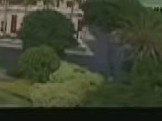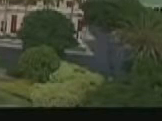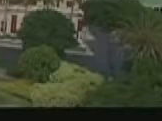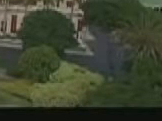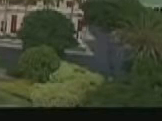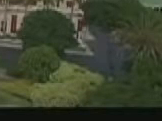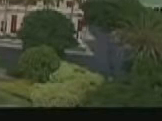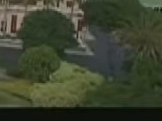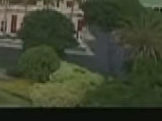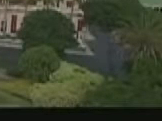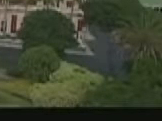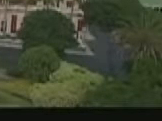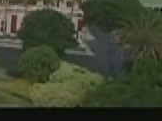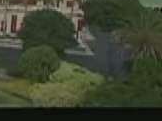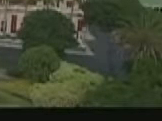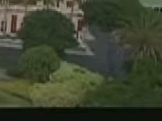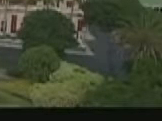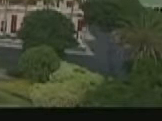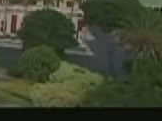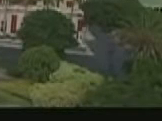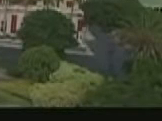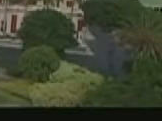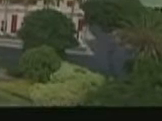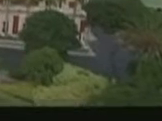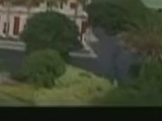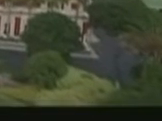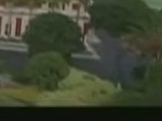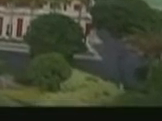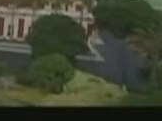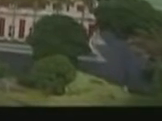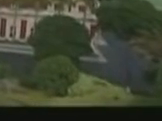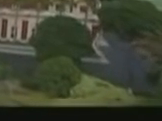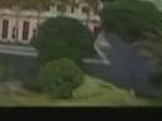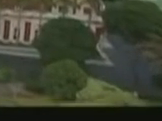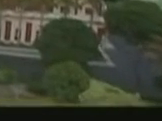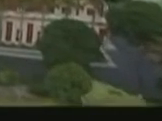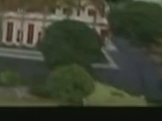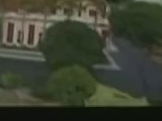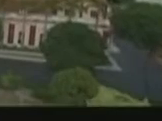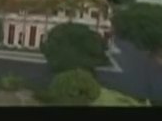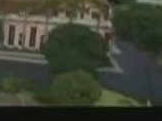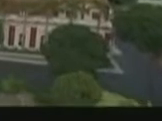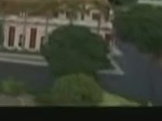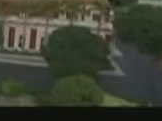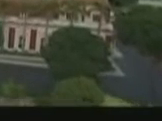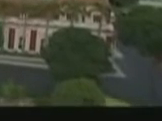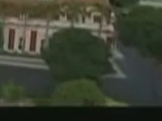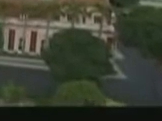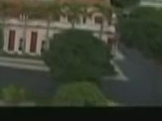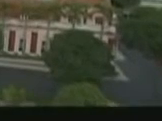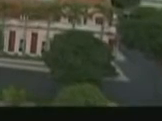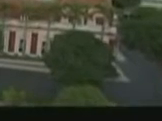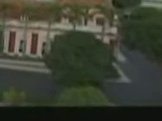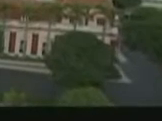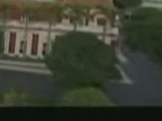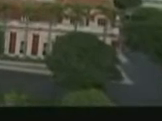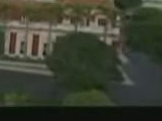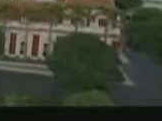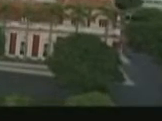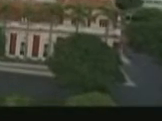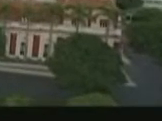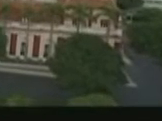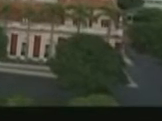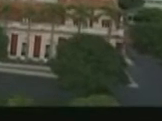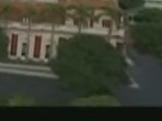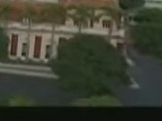indestructible buenas tardes buenas noches a toda Venezuela contacto con maduro número 63 Ya llegamos